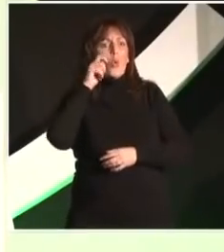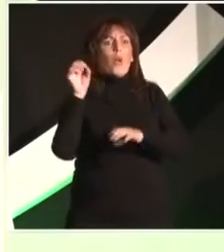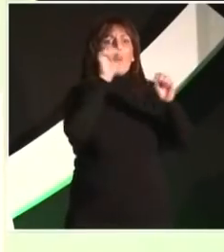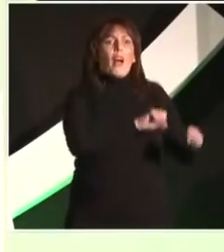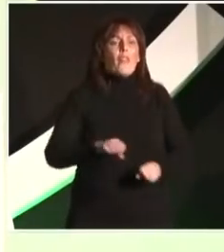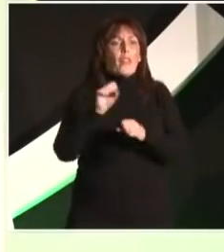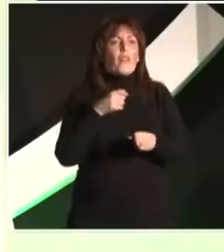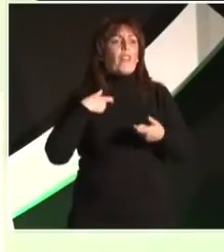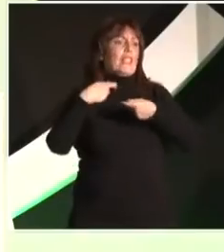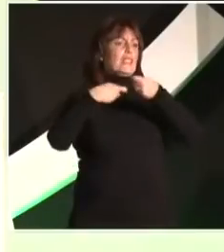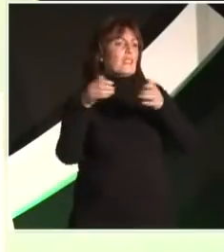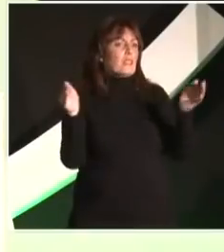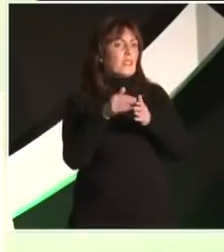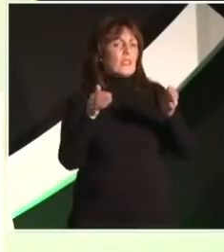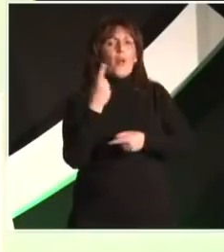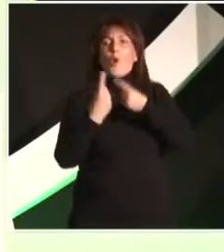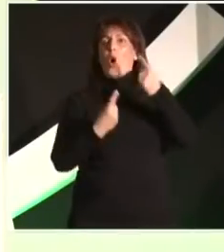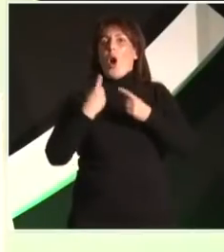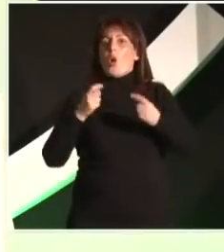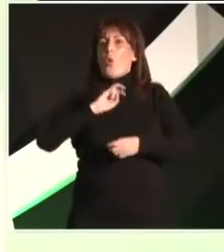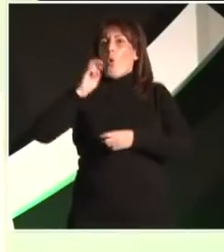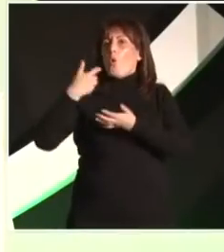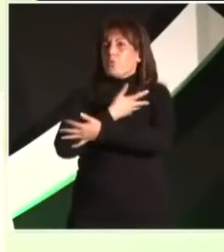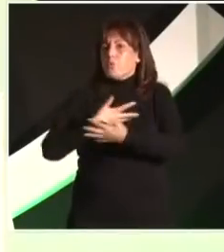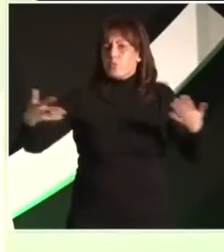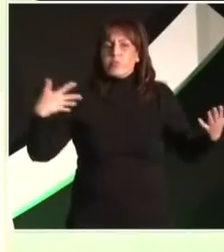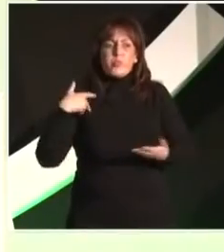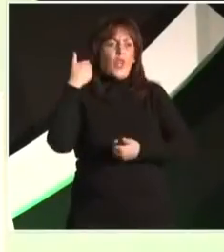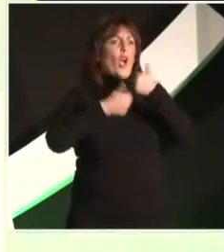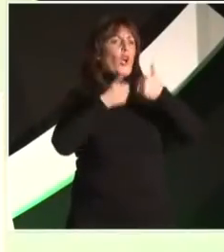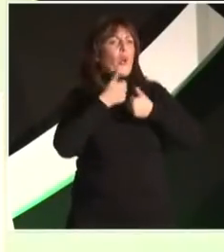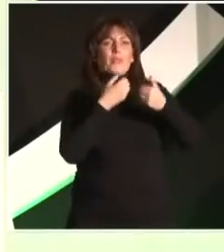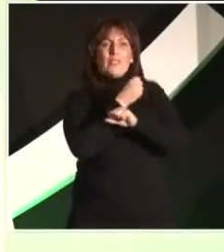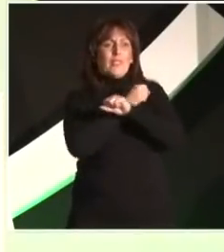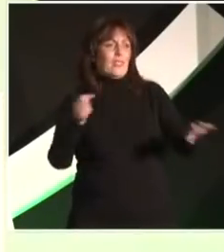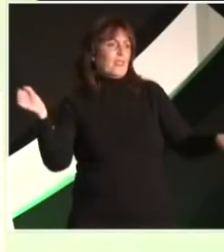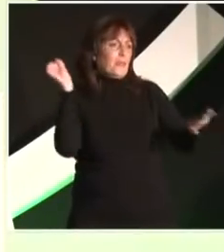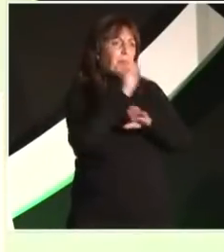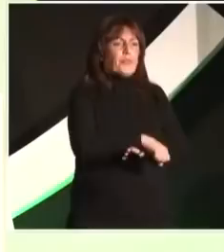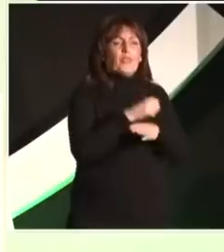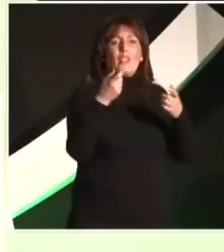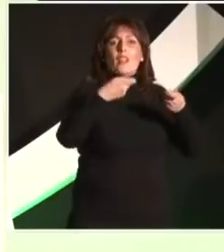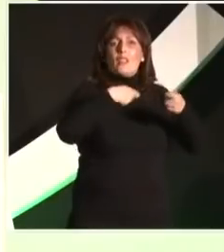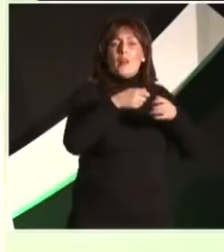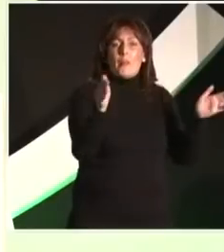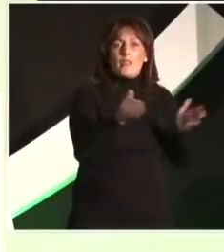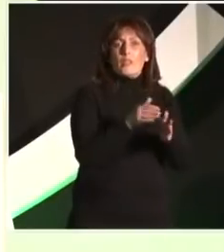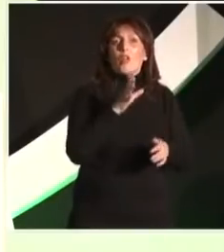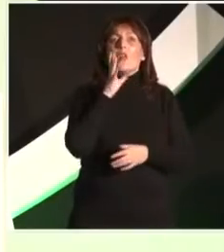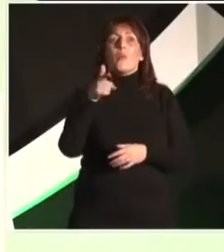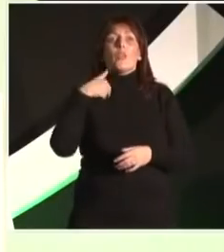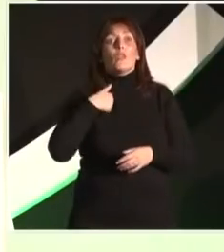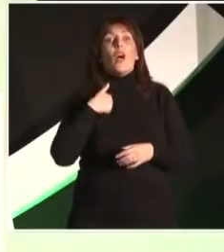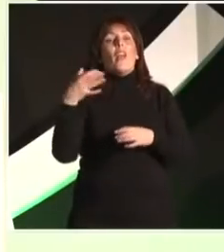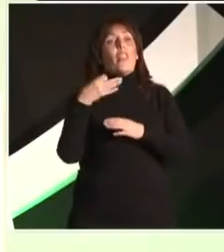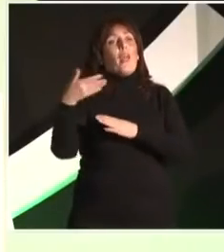al pequeño comercio de las franquicias que compiten deslealmente con nuestros y nuestras autónomas. Ahí es cuando hay que ser patriota.